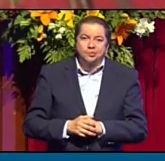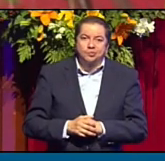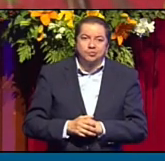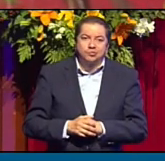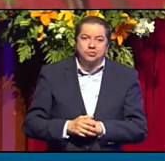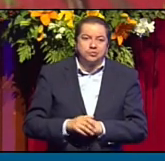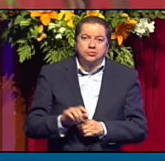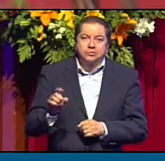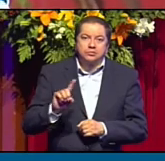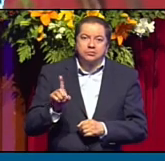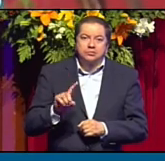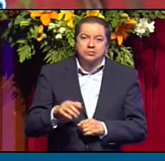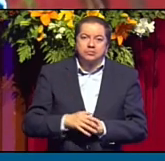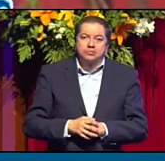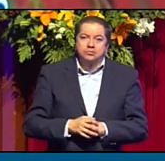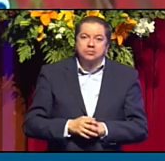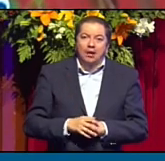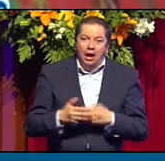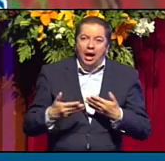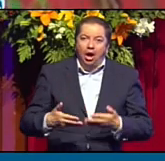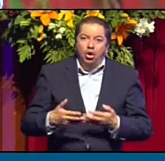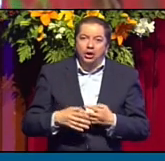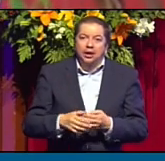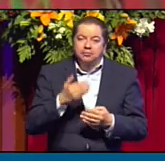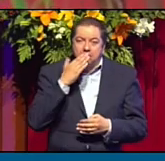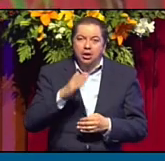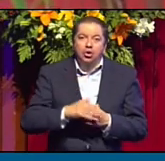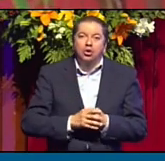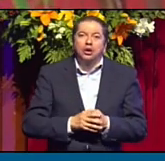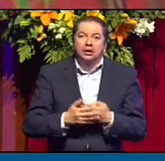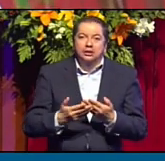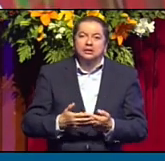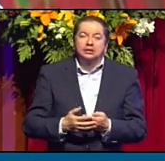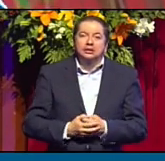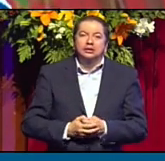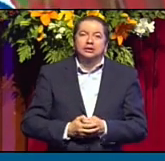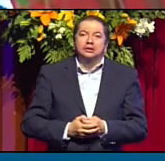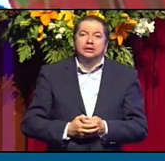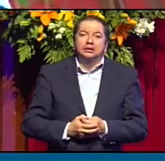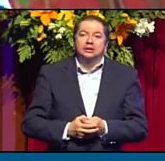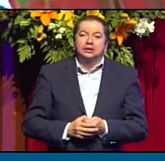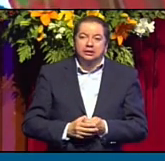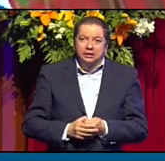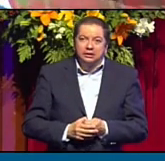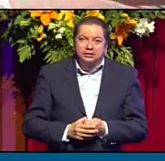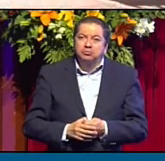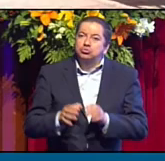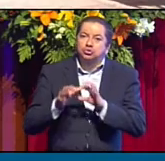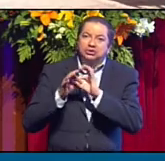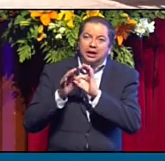No, ahora es que va espectacular, pues no hay qué decir, estamos muy agradecidos del alcalde.